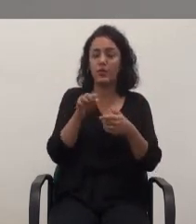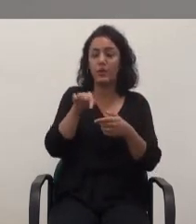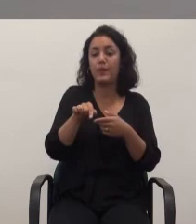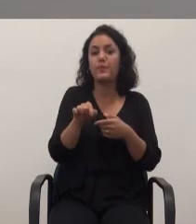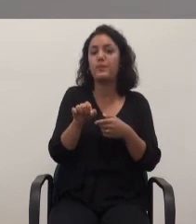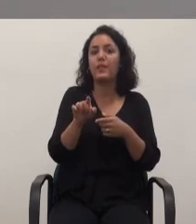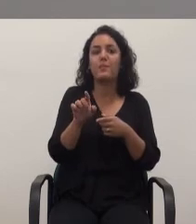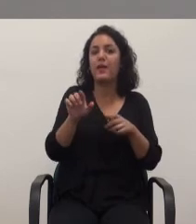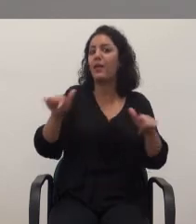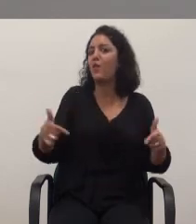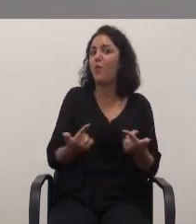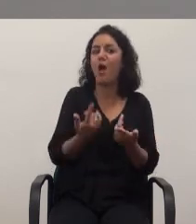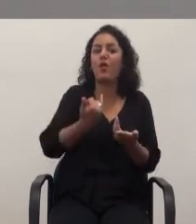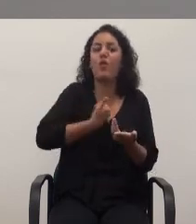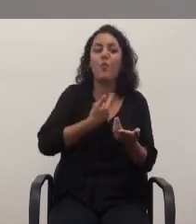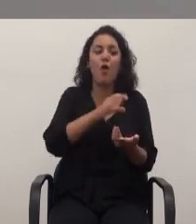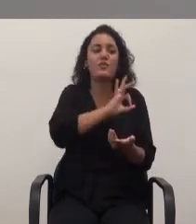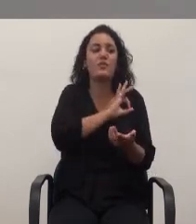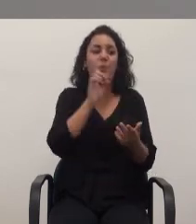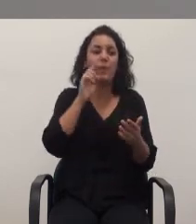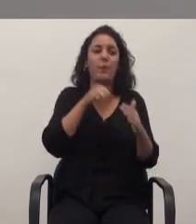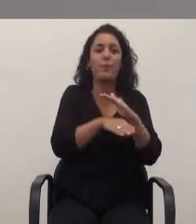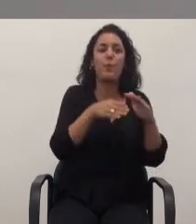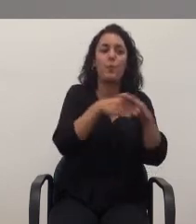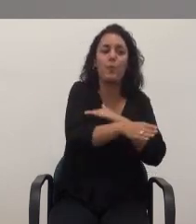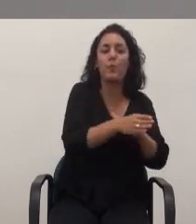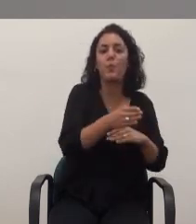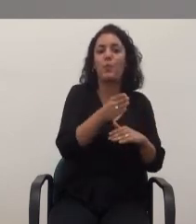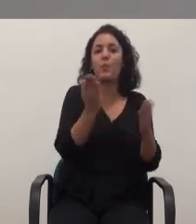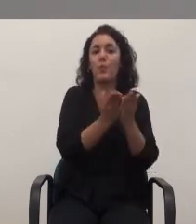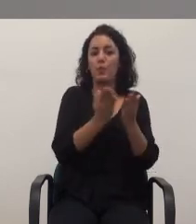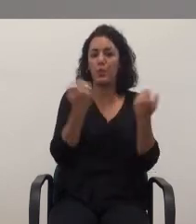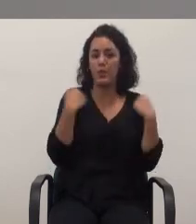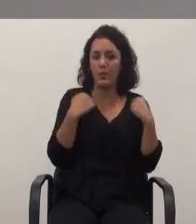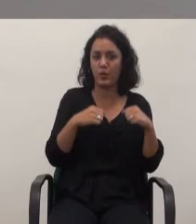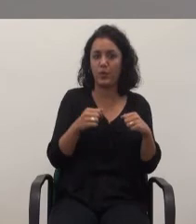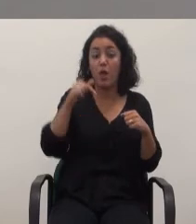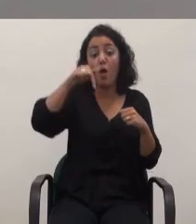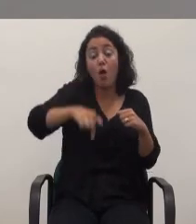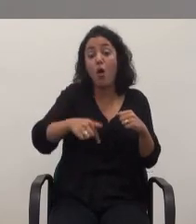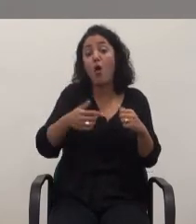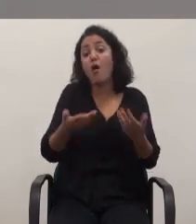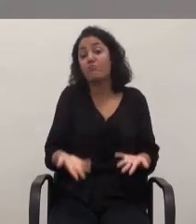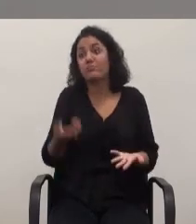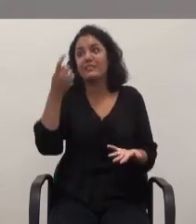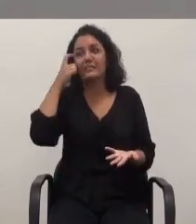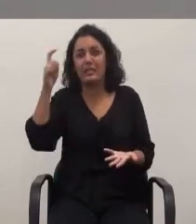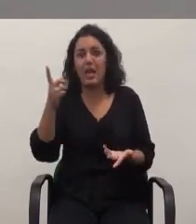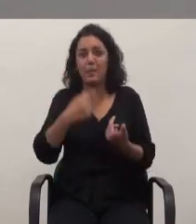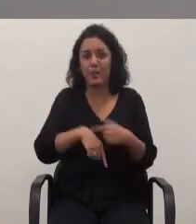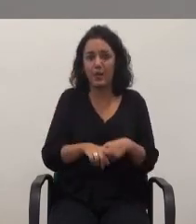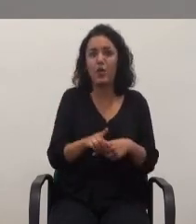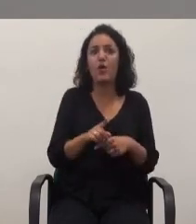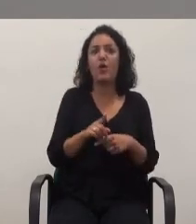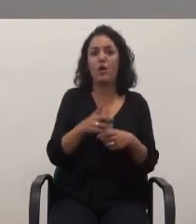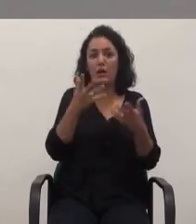en el CUP. Evidentemente esto es hoy apenas una idea, pero que, bueno, probablemente a partir